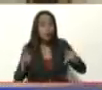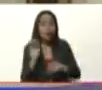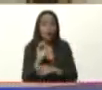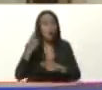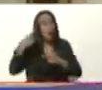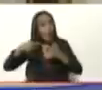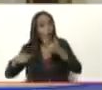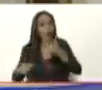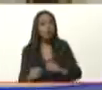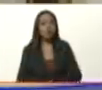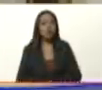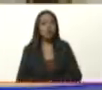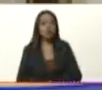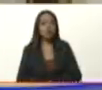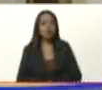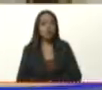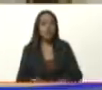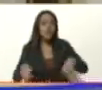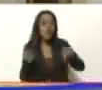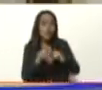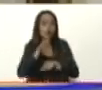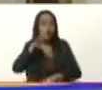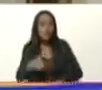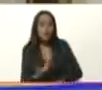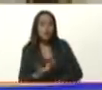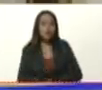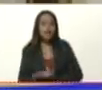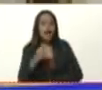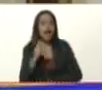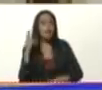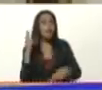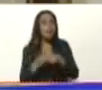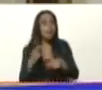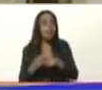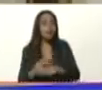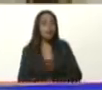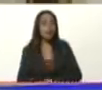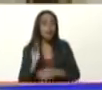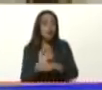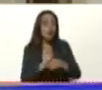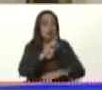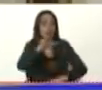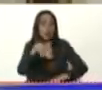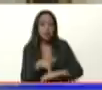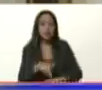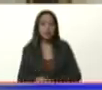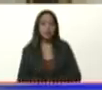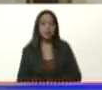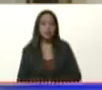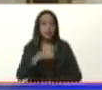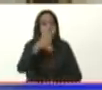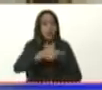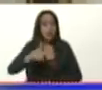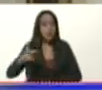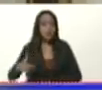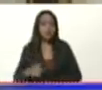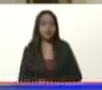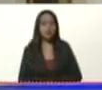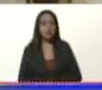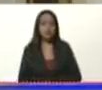otros acontecimientos similares que pongan seriamente en peligro la seguridad de la nación, de sus ciudadanos o